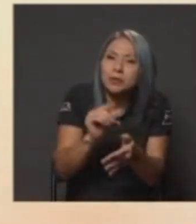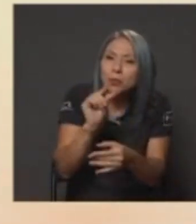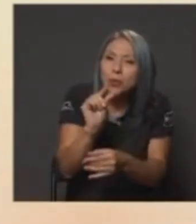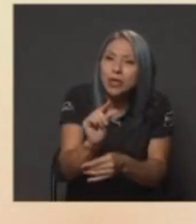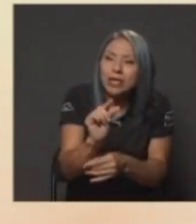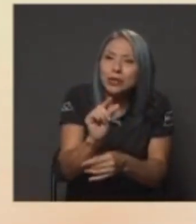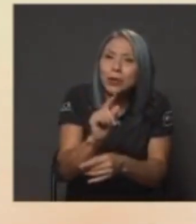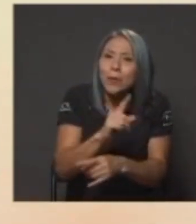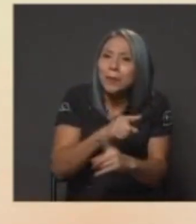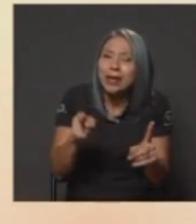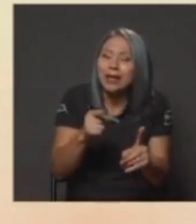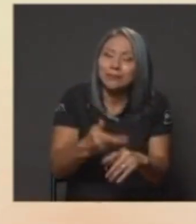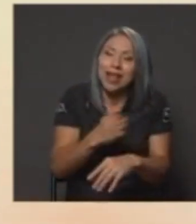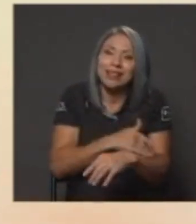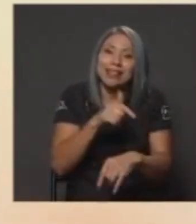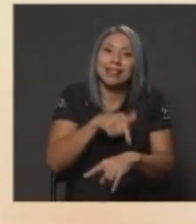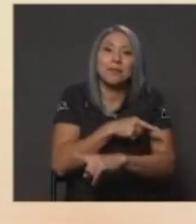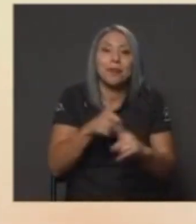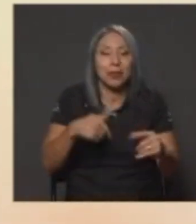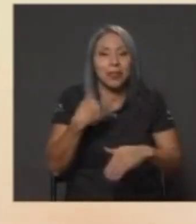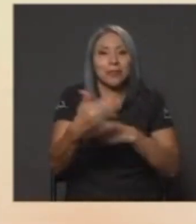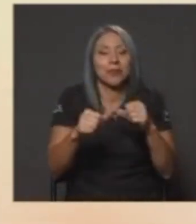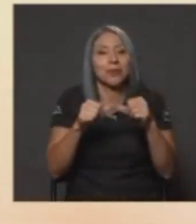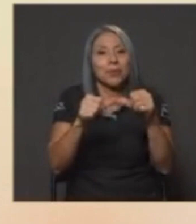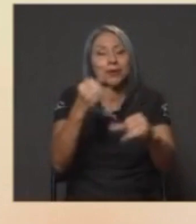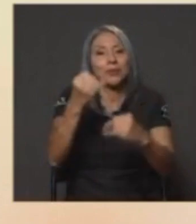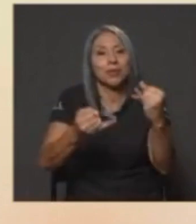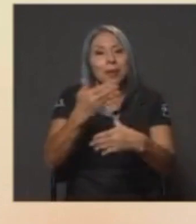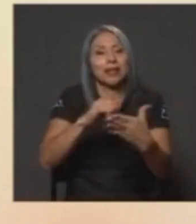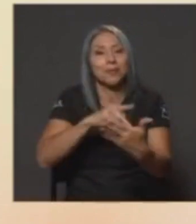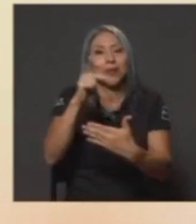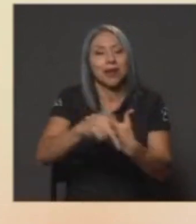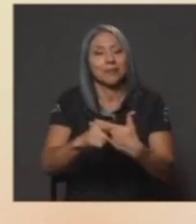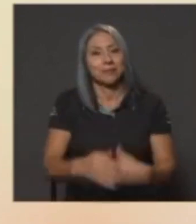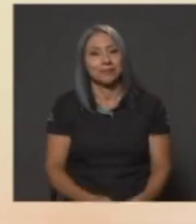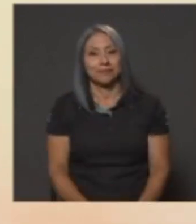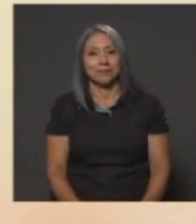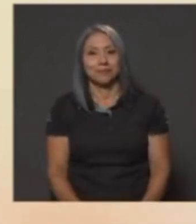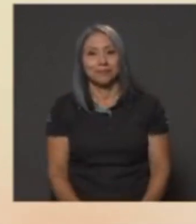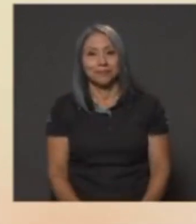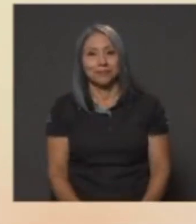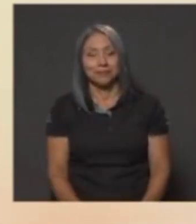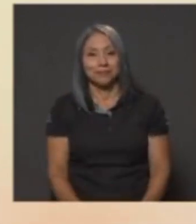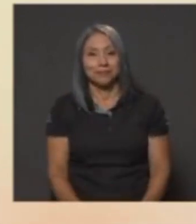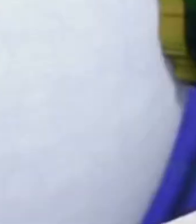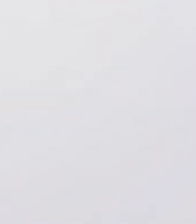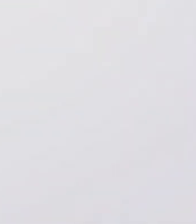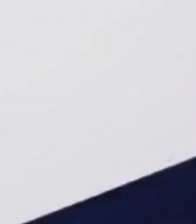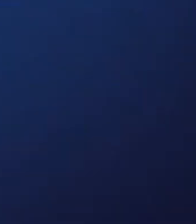pero reverdeceremos en el siguiente y último segmento del programa. Regresamos.